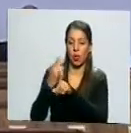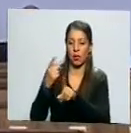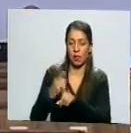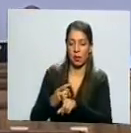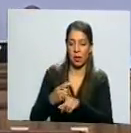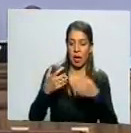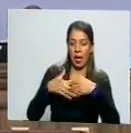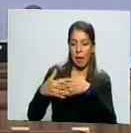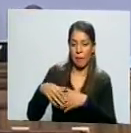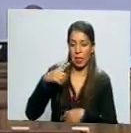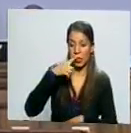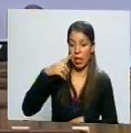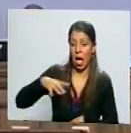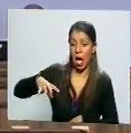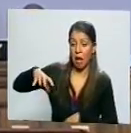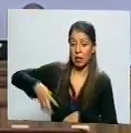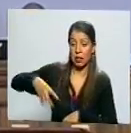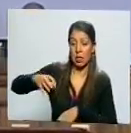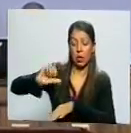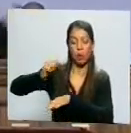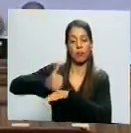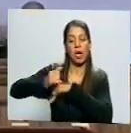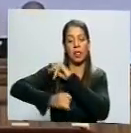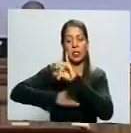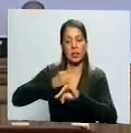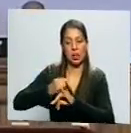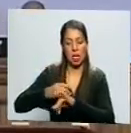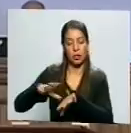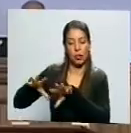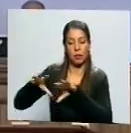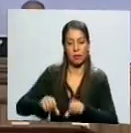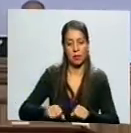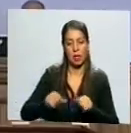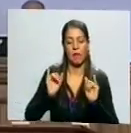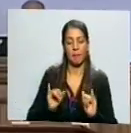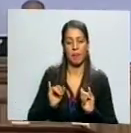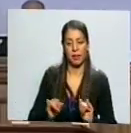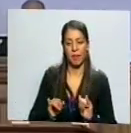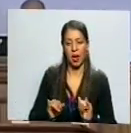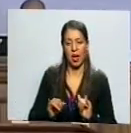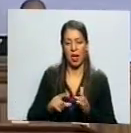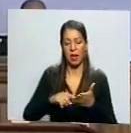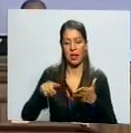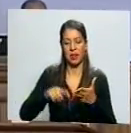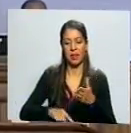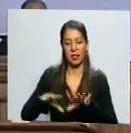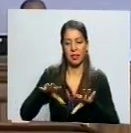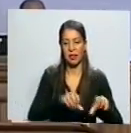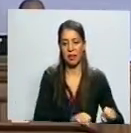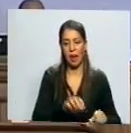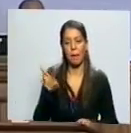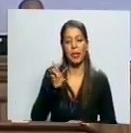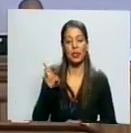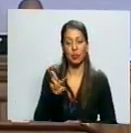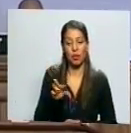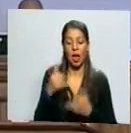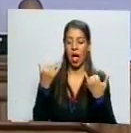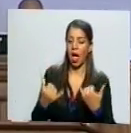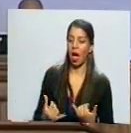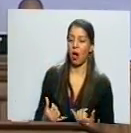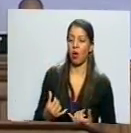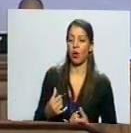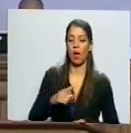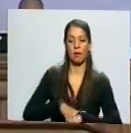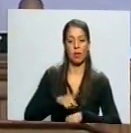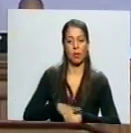licitaciones siempre las corporaciones transnacionales, que son las mismas que quieren ponerle la mano a Venezuela. Llegó la hora entonces